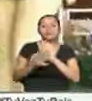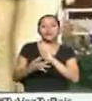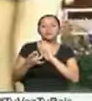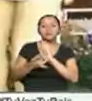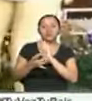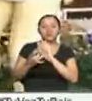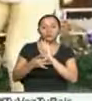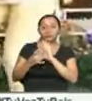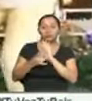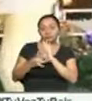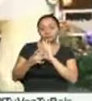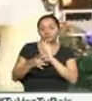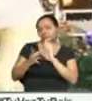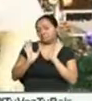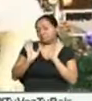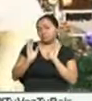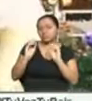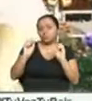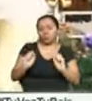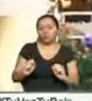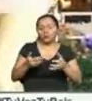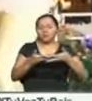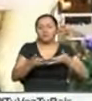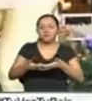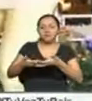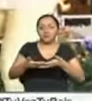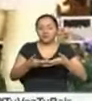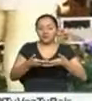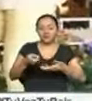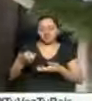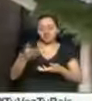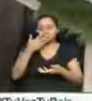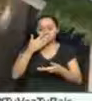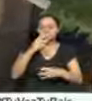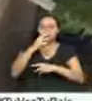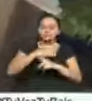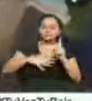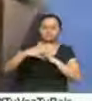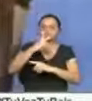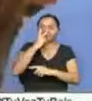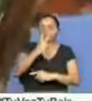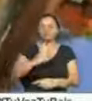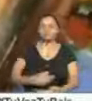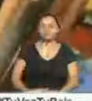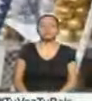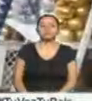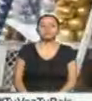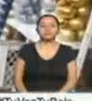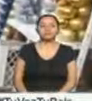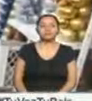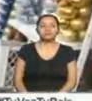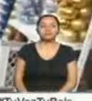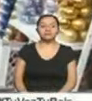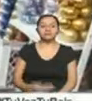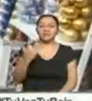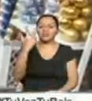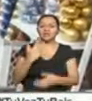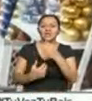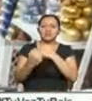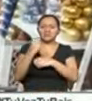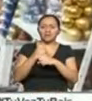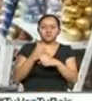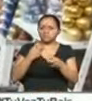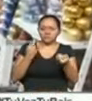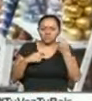otras alternativas para adornar los pesebres y así respetar el medio ambiente. Es unos 3 años atrás que ya no se vende